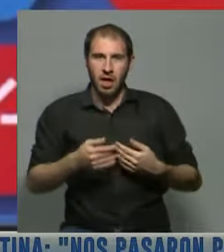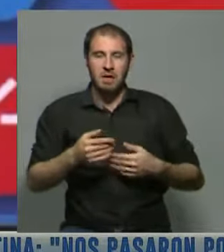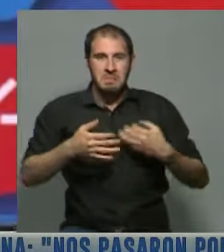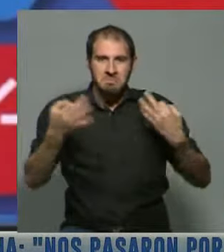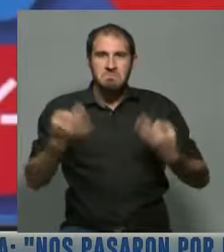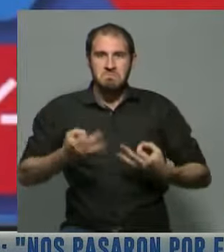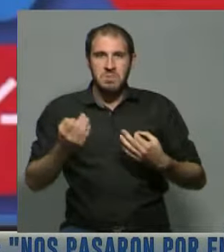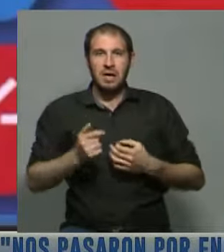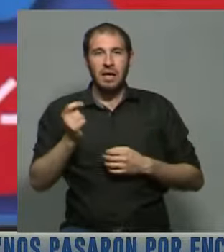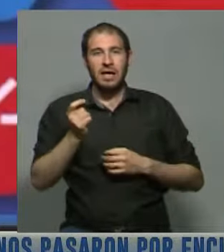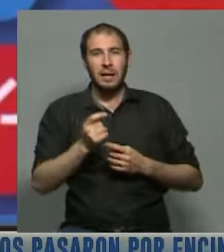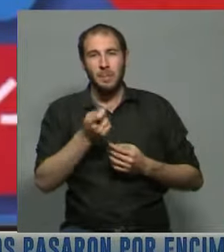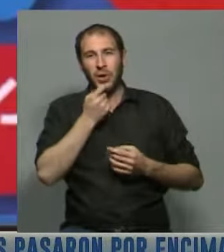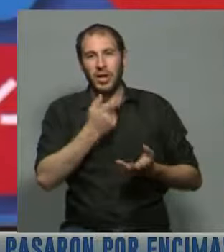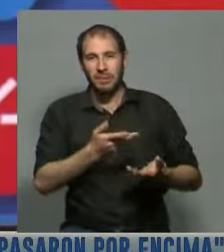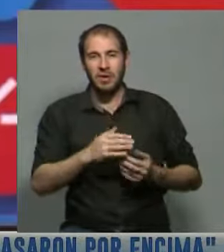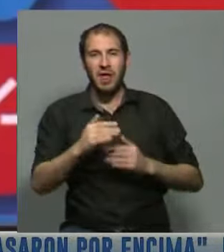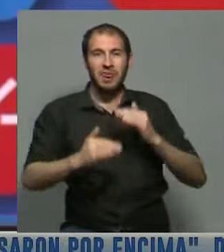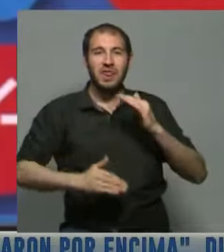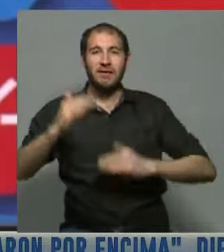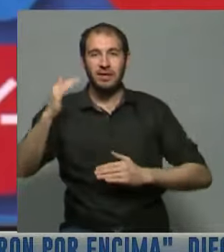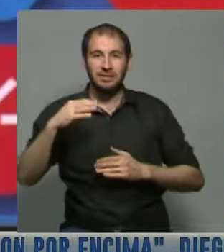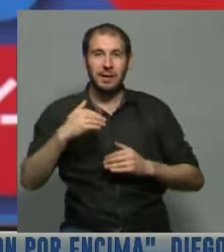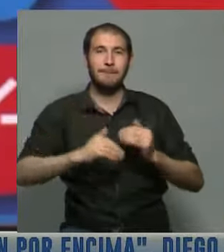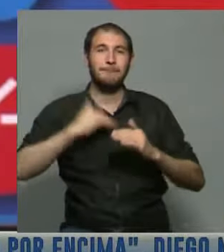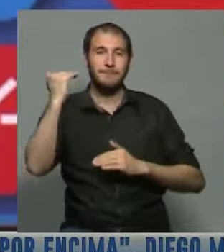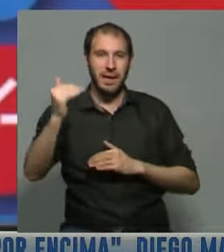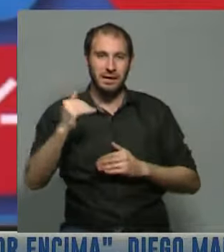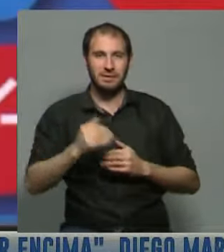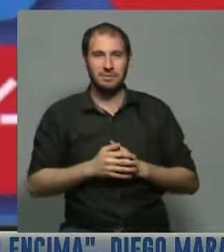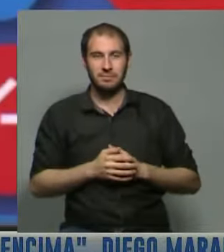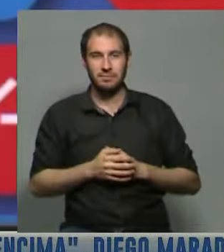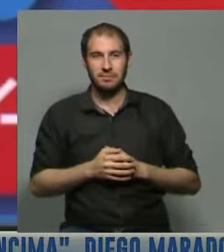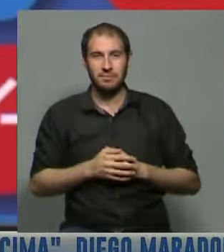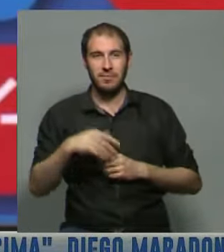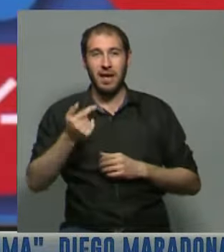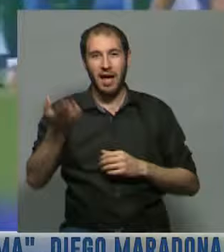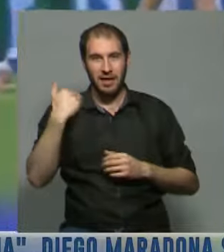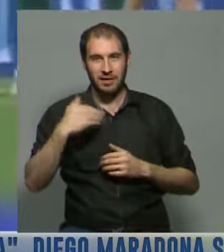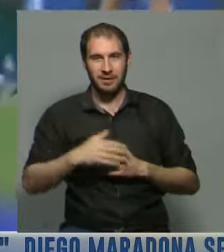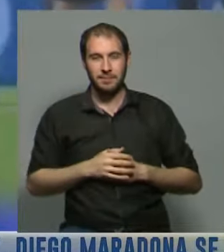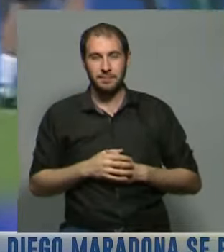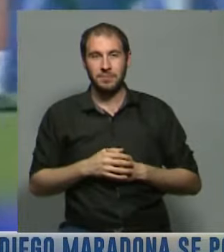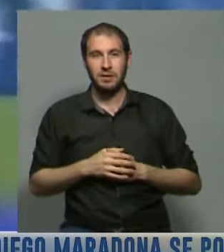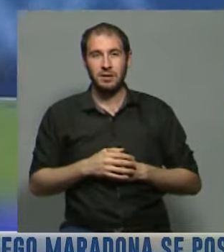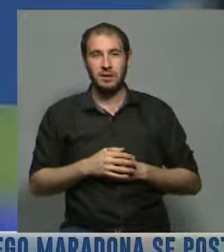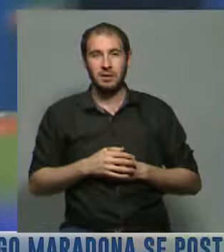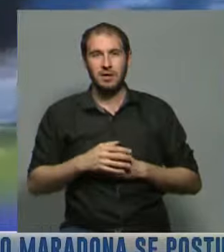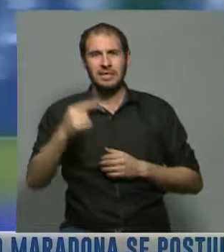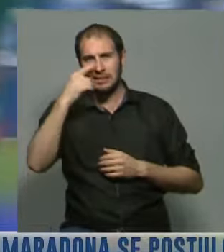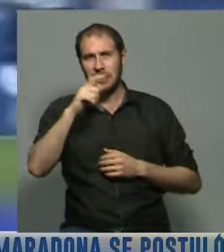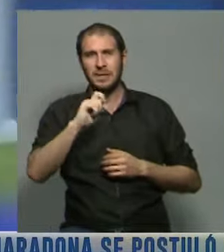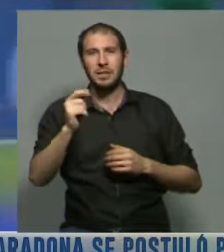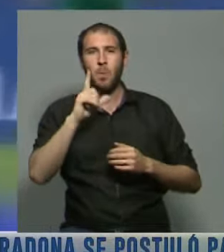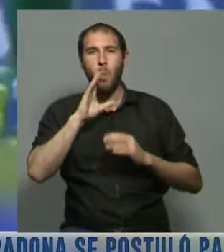vuelo y que podían haber generado una diferencia mucho mayor de lo que nos fuimos en aquella etapa. A 7 meses del